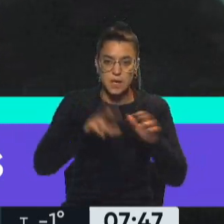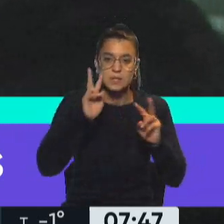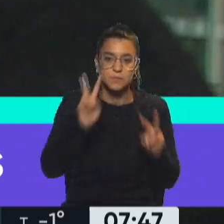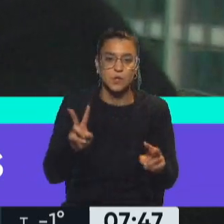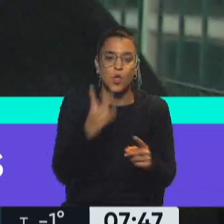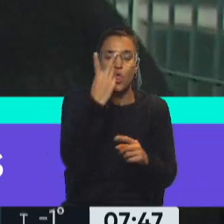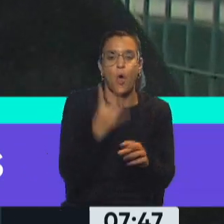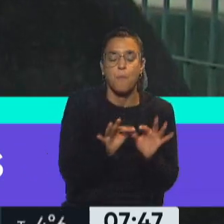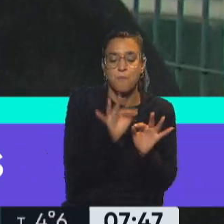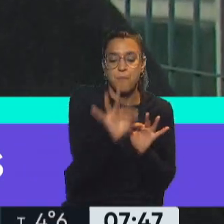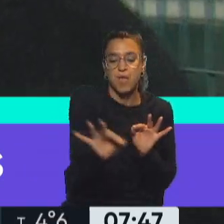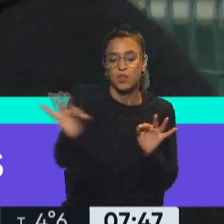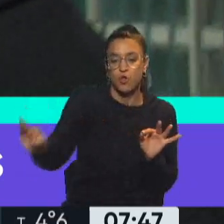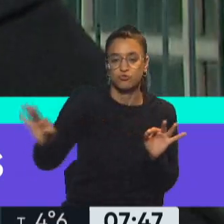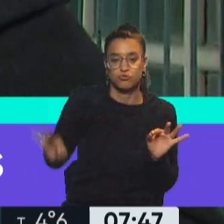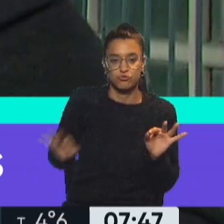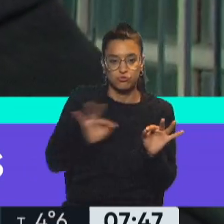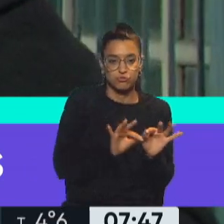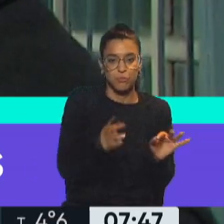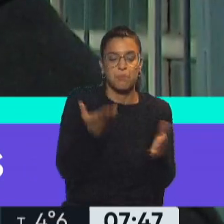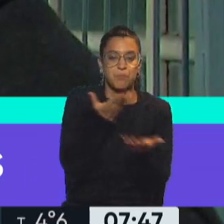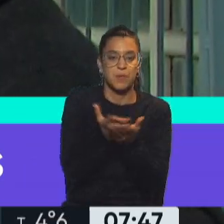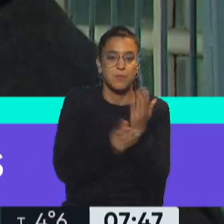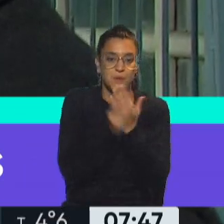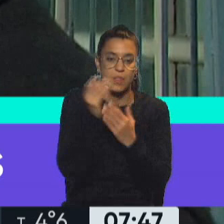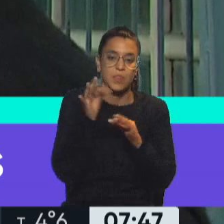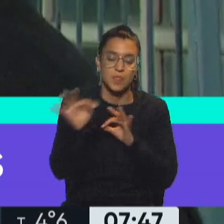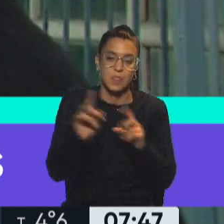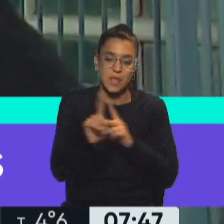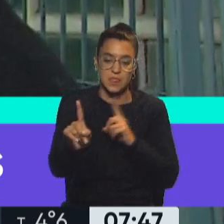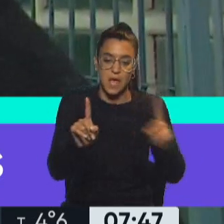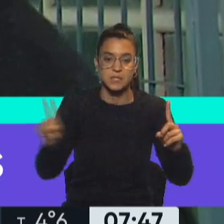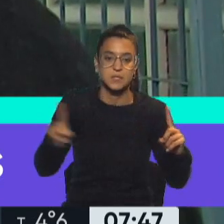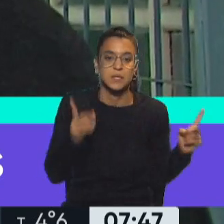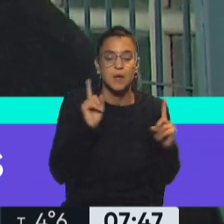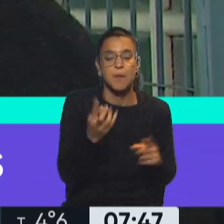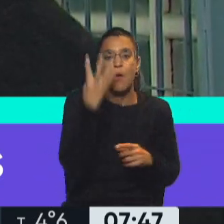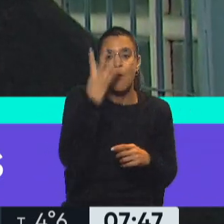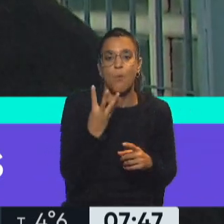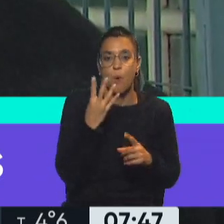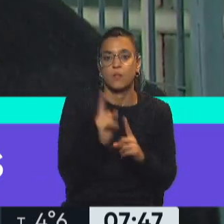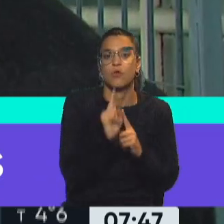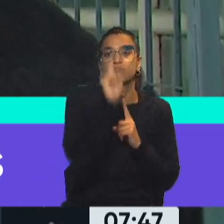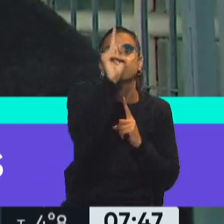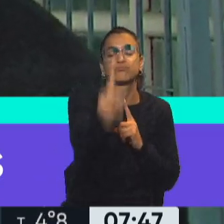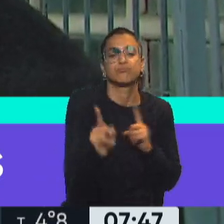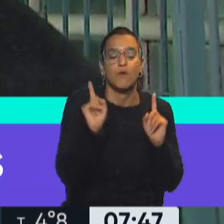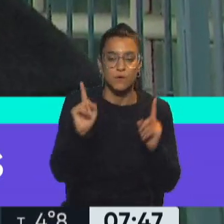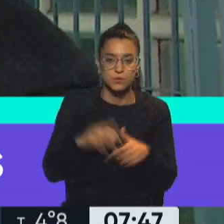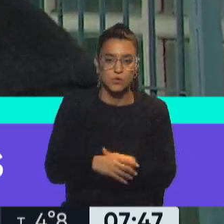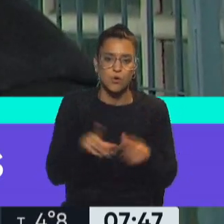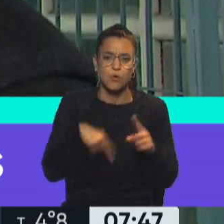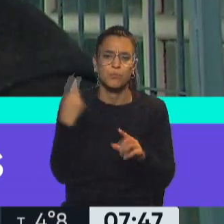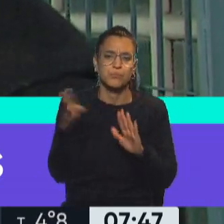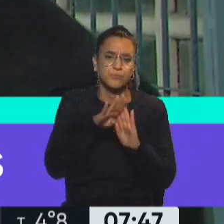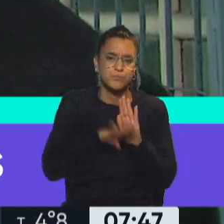famosos 2,25 metros que pide el Ministerio. Claro, la distancia. Alumno y alumno, y los 4 metros cuadrados del profesor. ¿Qué más en materia de protocolos que